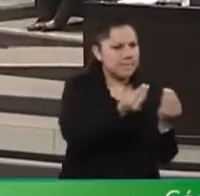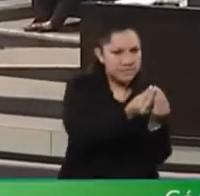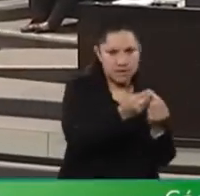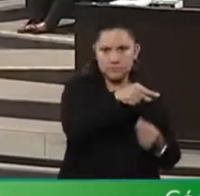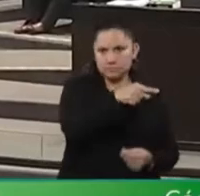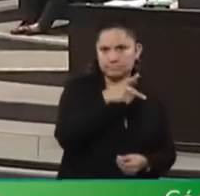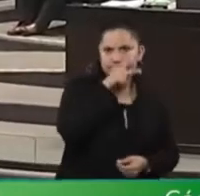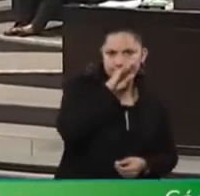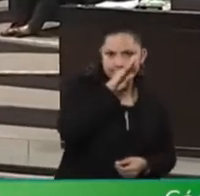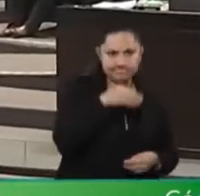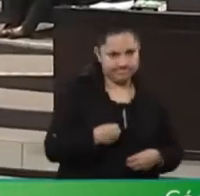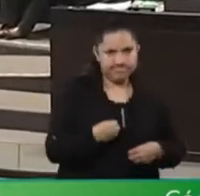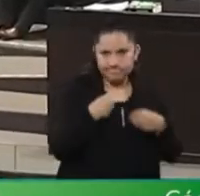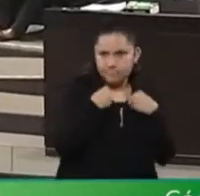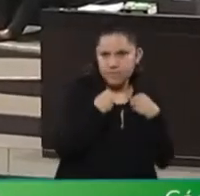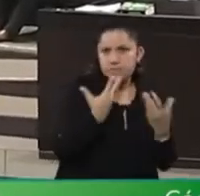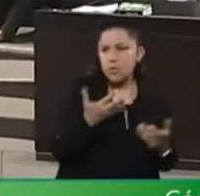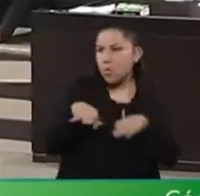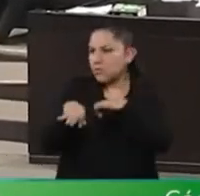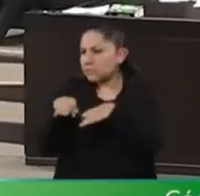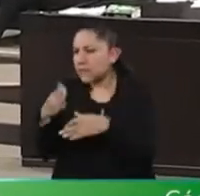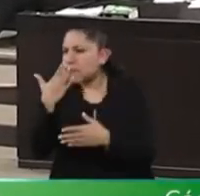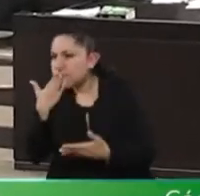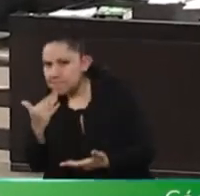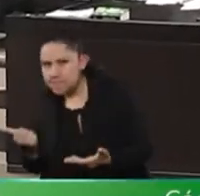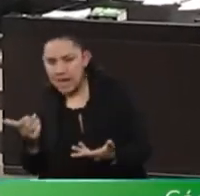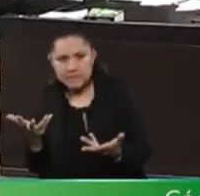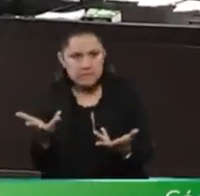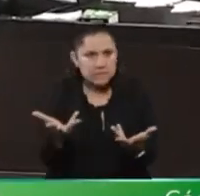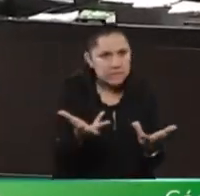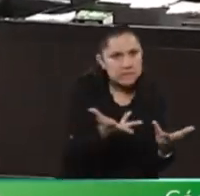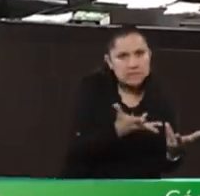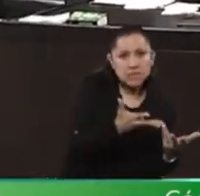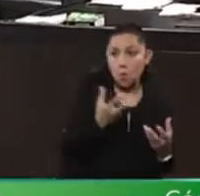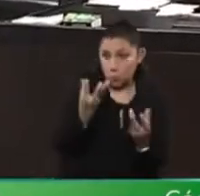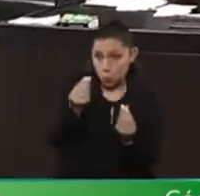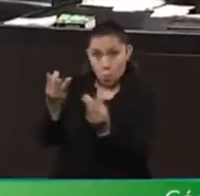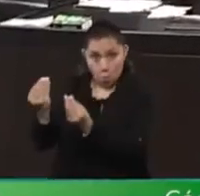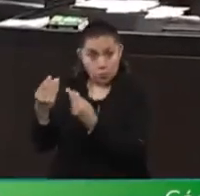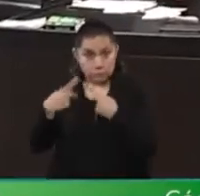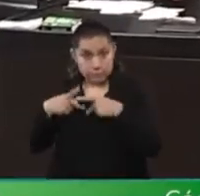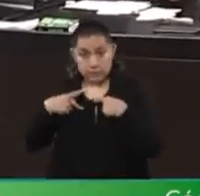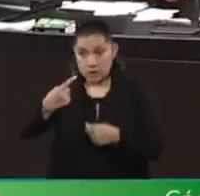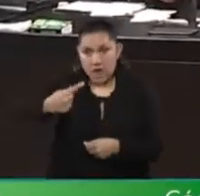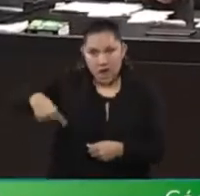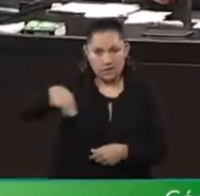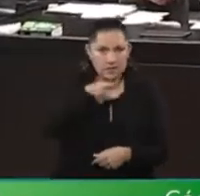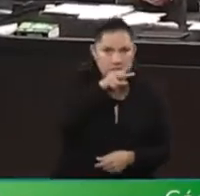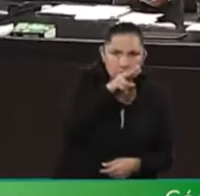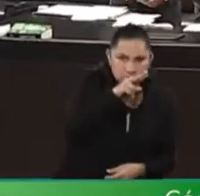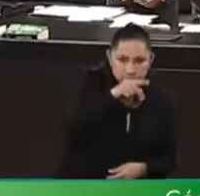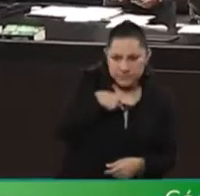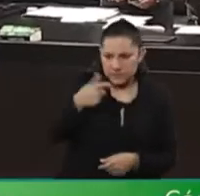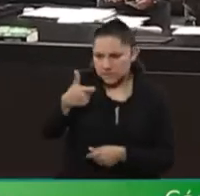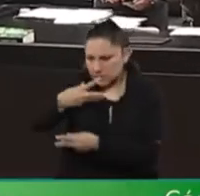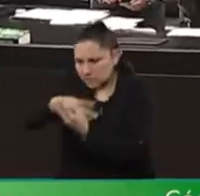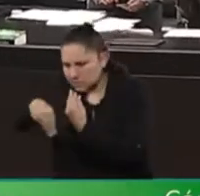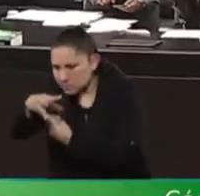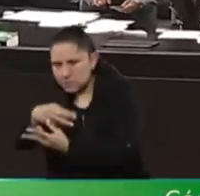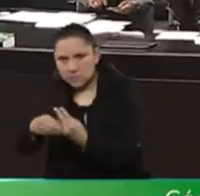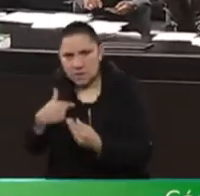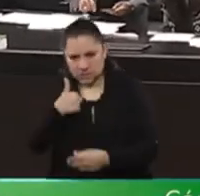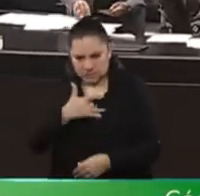un sector de nuestra población que vive con incertidumbre con frustración con depresión y con tristeza al sentir que